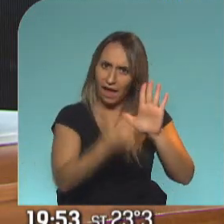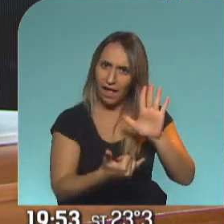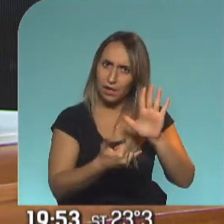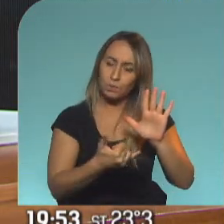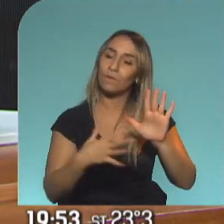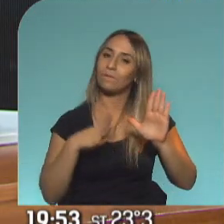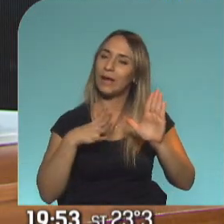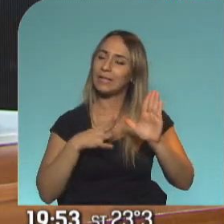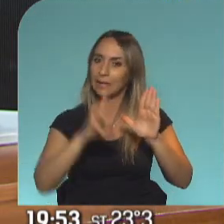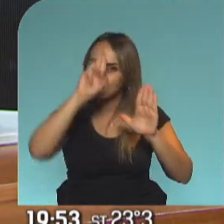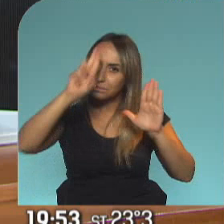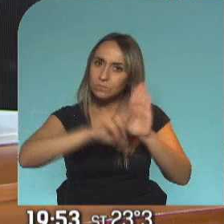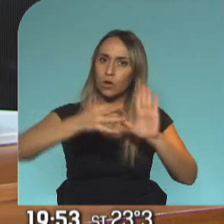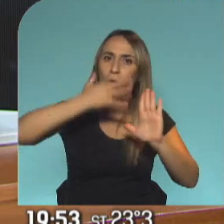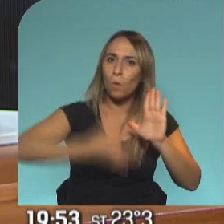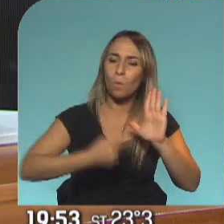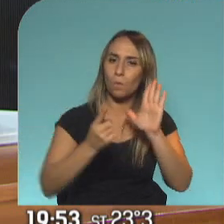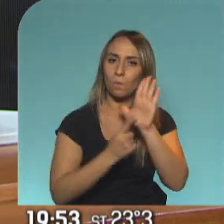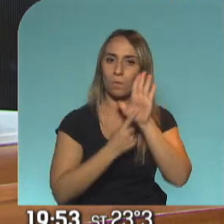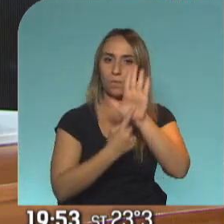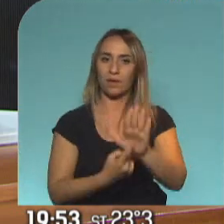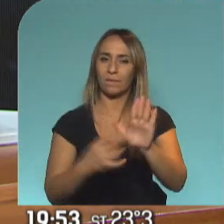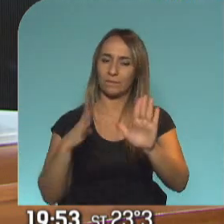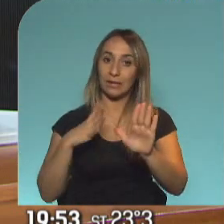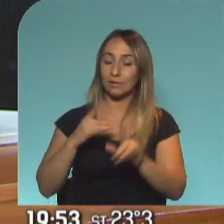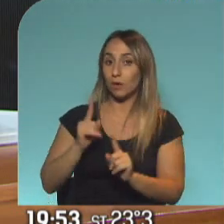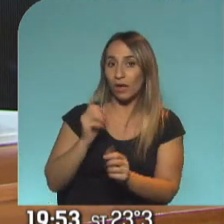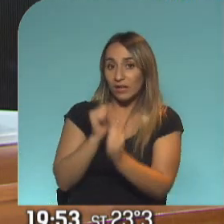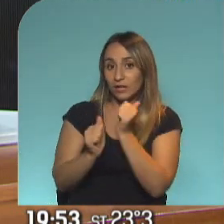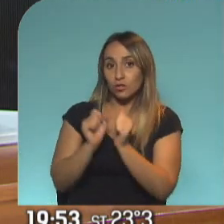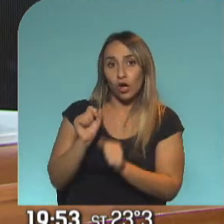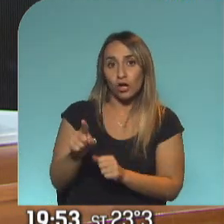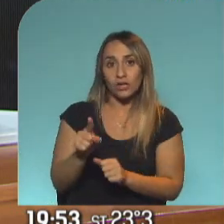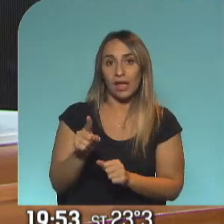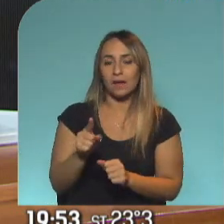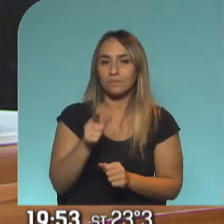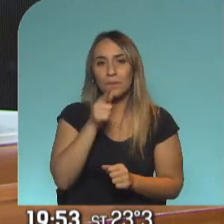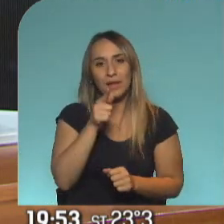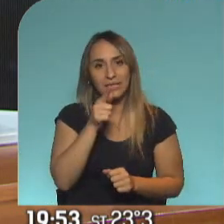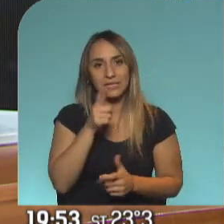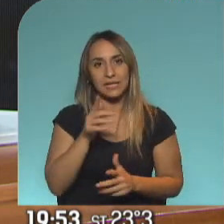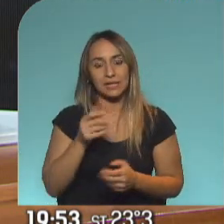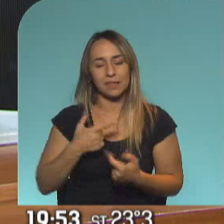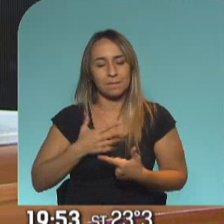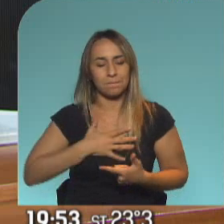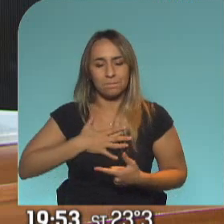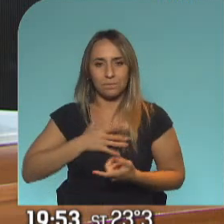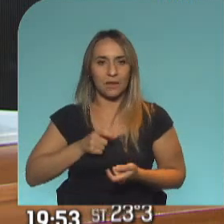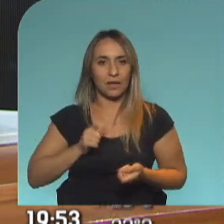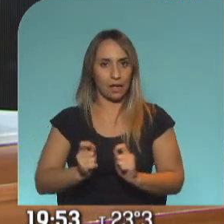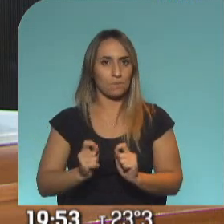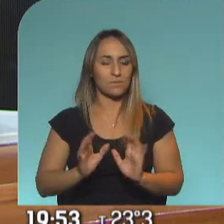cumplir, y este testimonio y esta historia me parece que puede cambiarnos ese concepto,